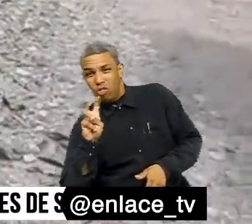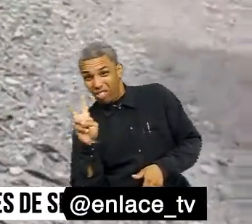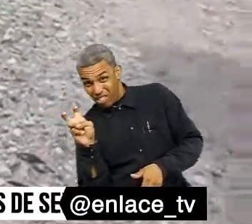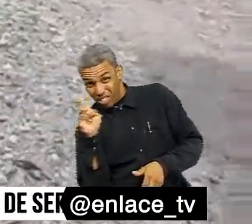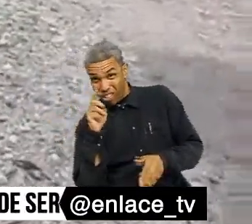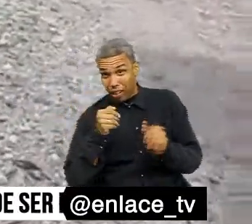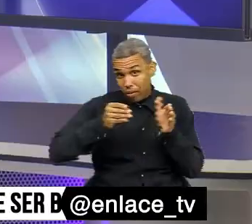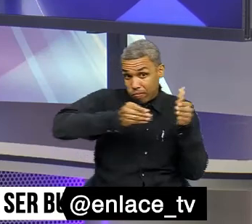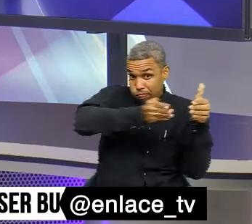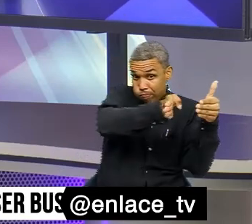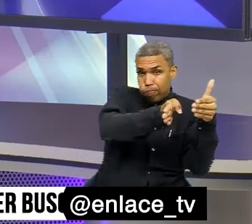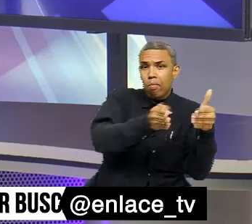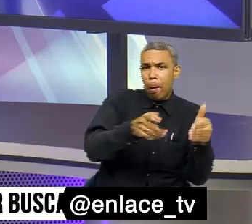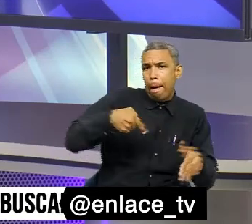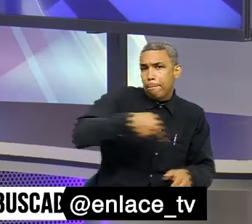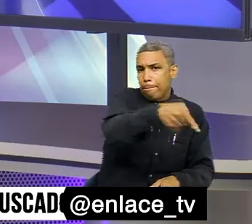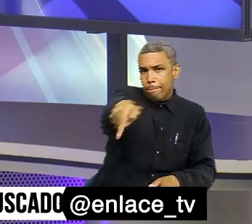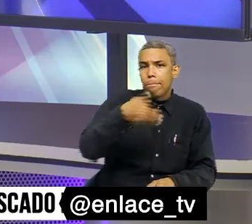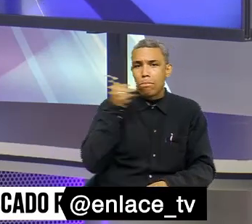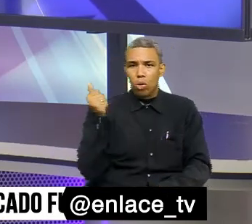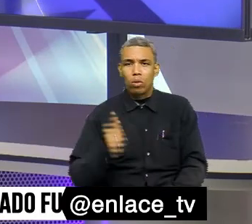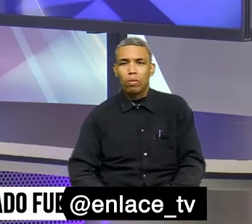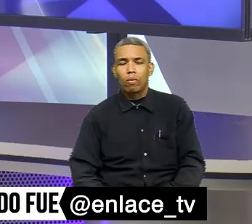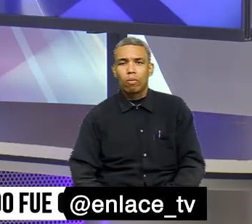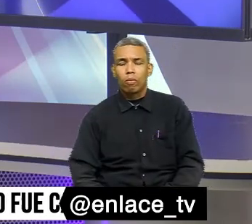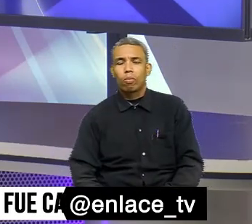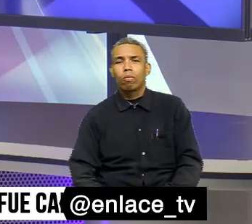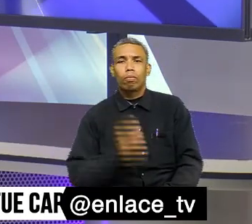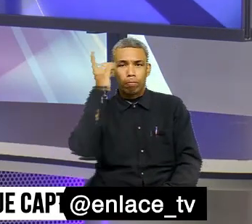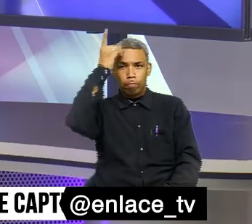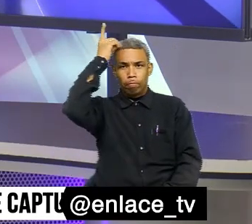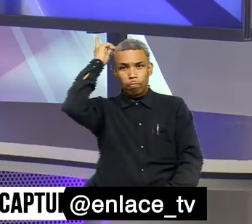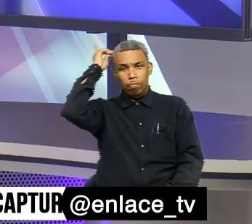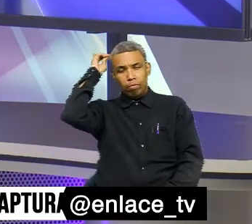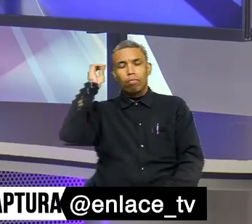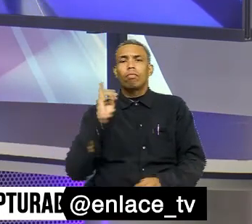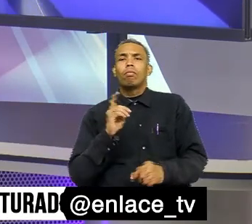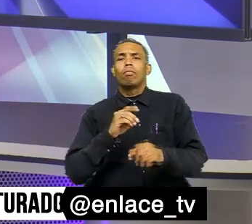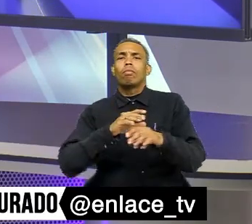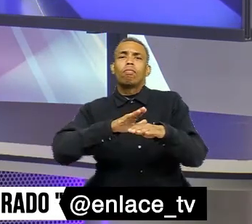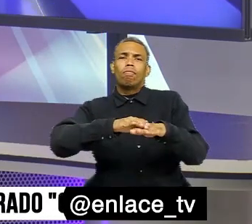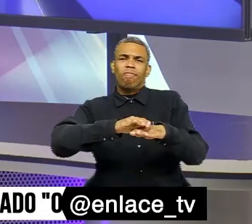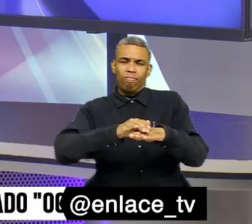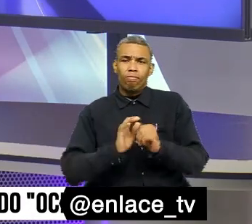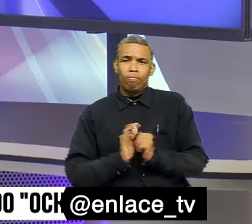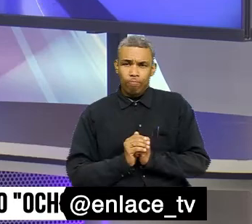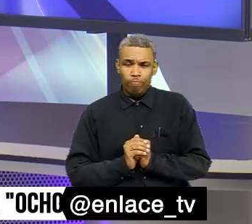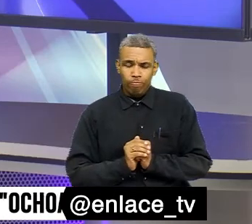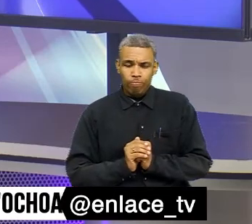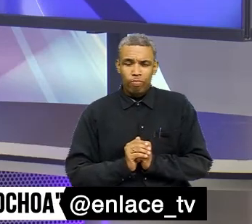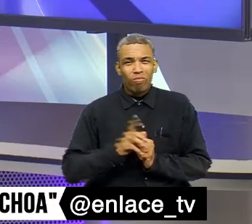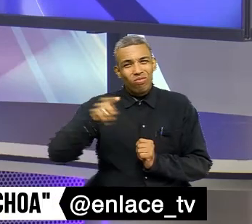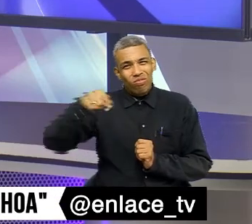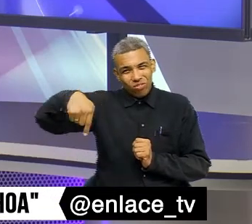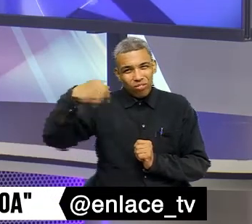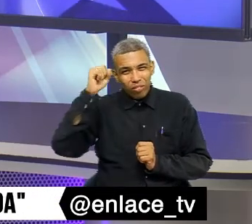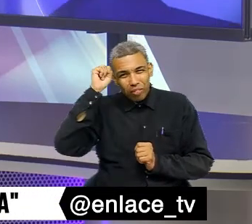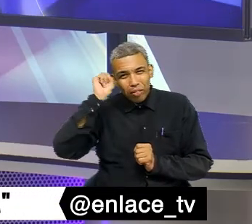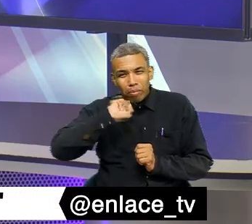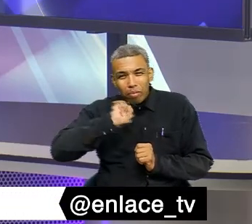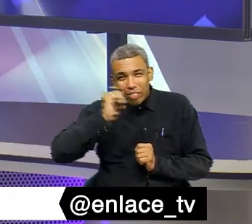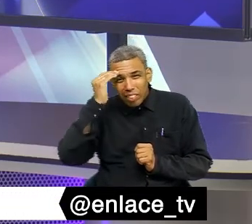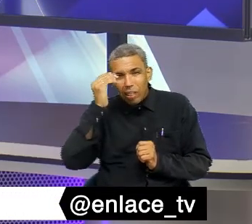autopista. El alcalde de Barranca Bermeja, Darío Echeverri Serrano, se refirió a las obras del Parque a la Vida. Aseguró que los trabajos no